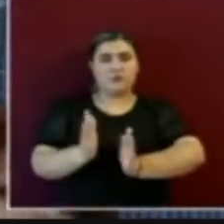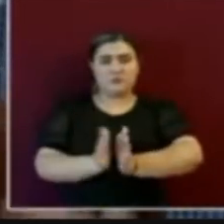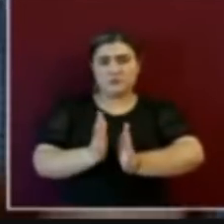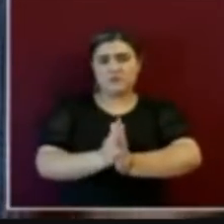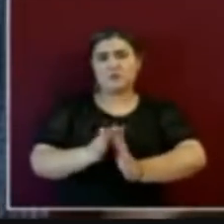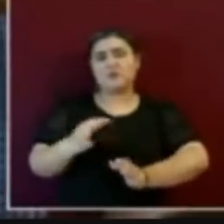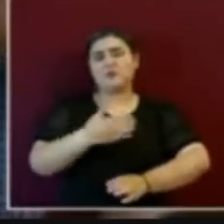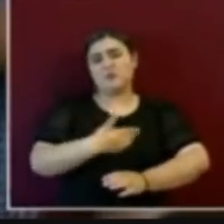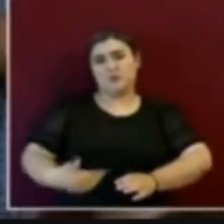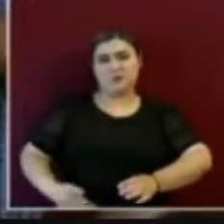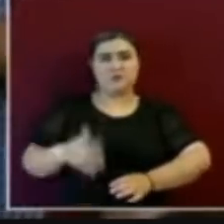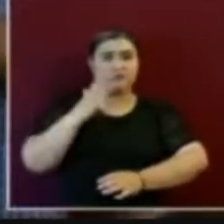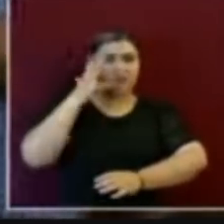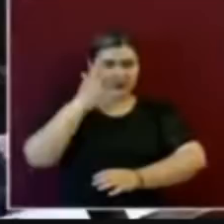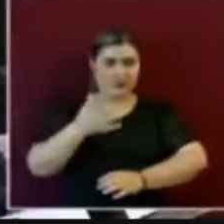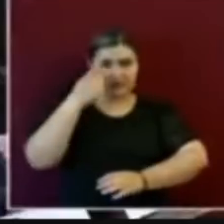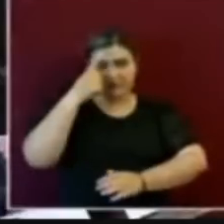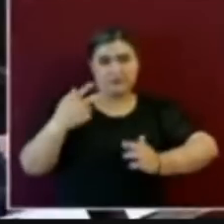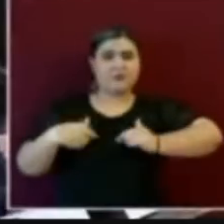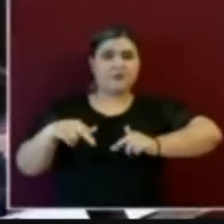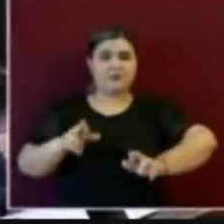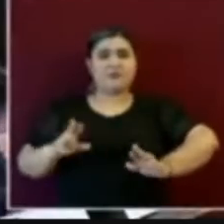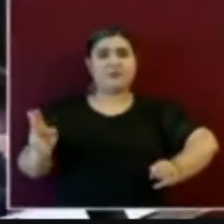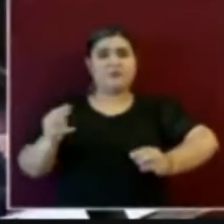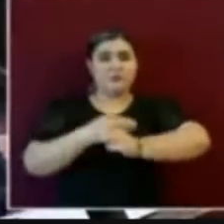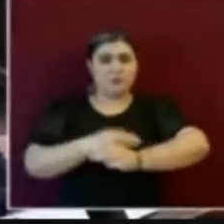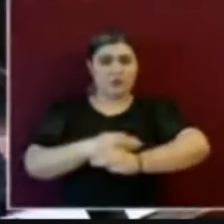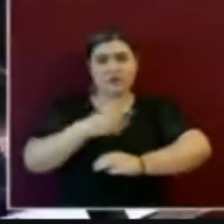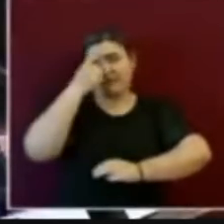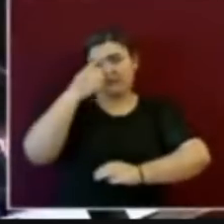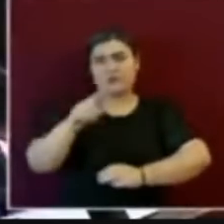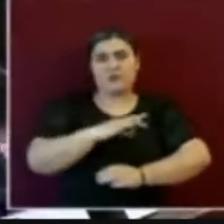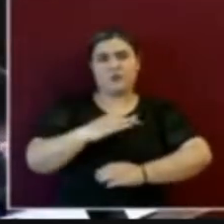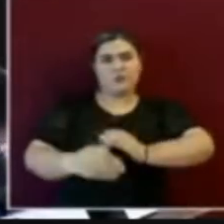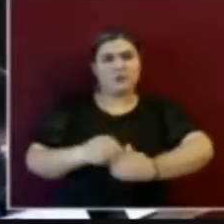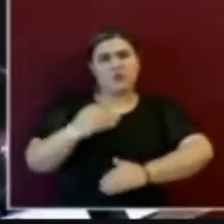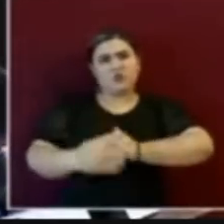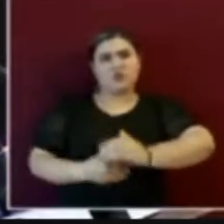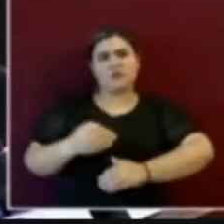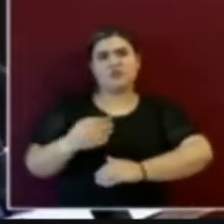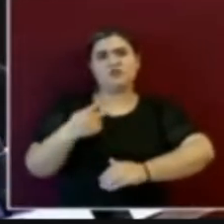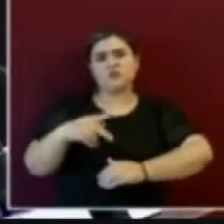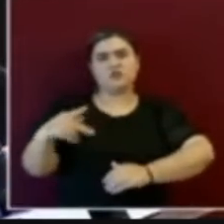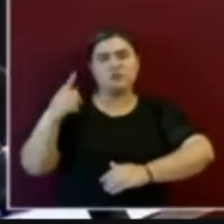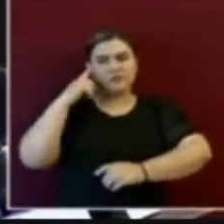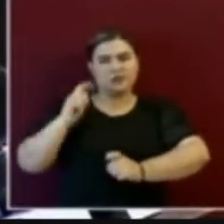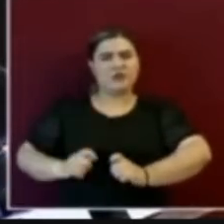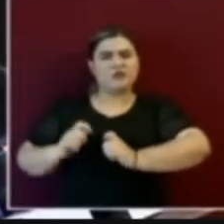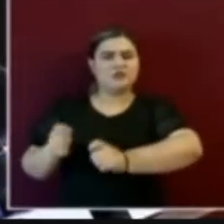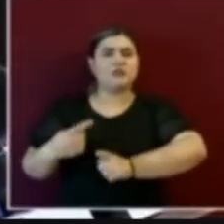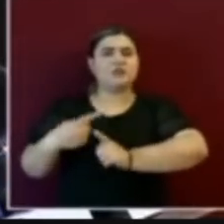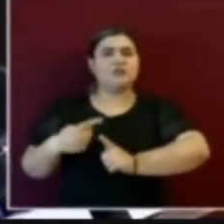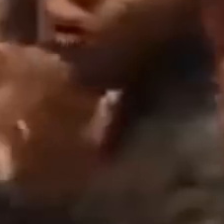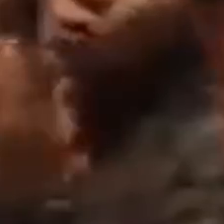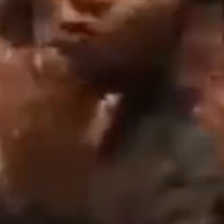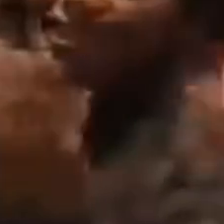candidato que finalmente representará a Morena en el proceso de sucesión